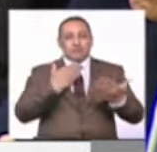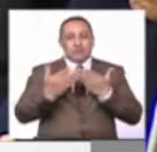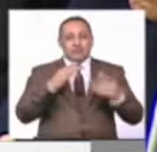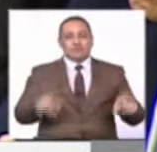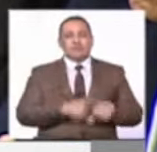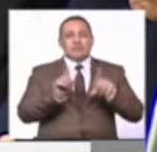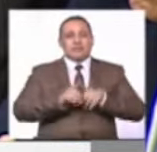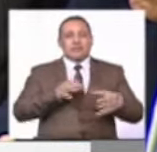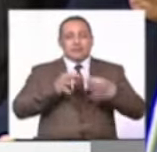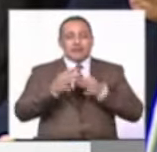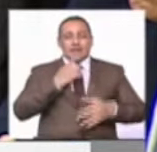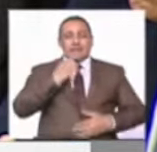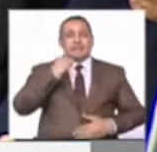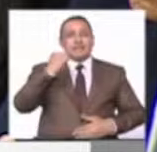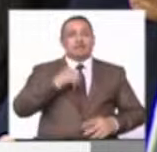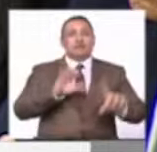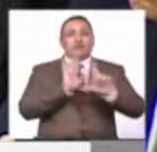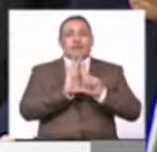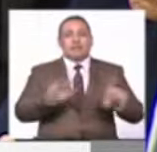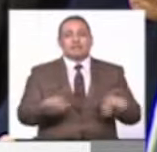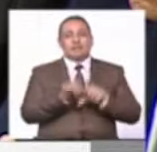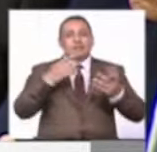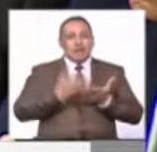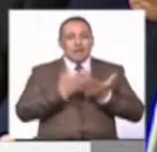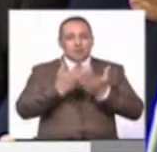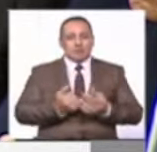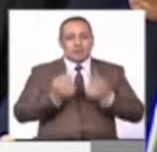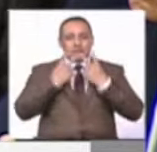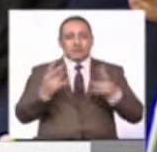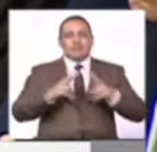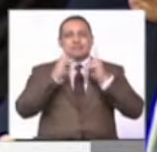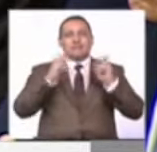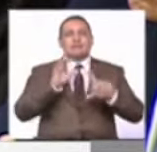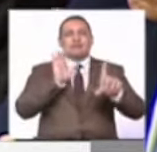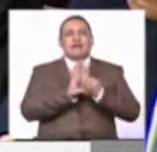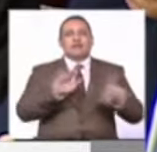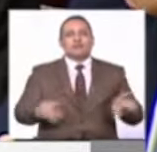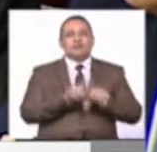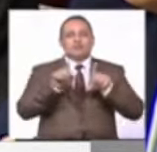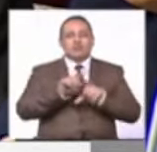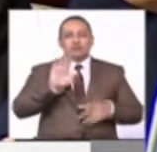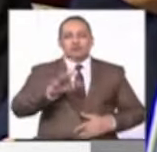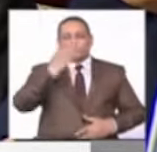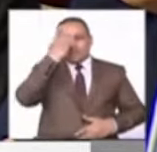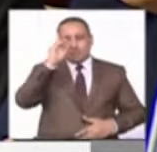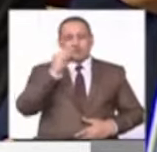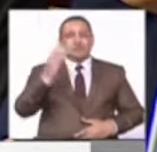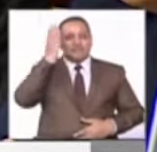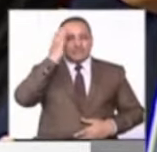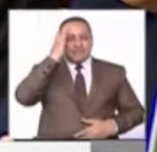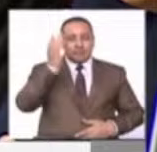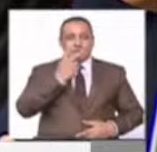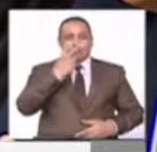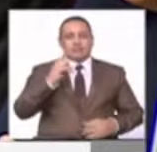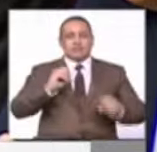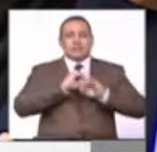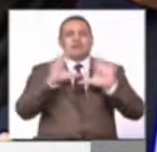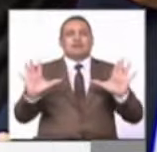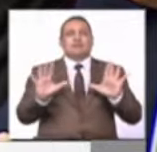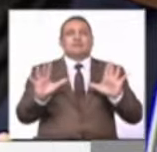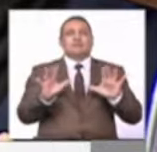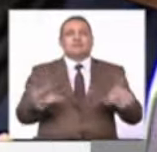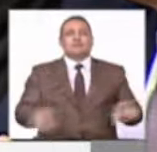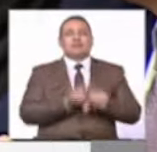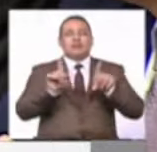interpretar el derecho apegada a criterios jurídicos definidos y conocidos